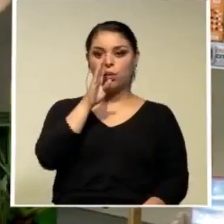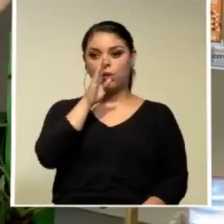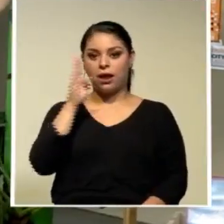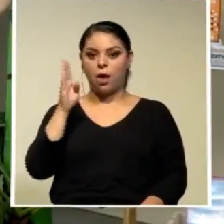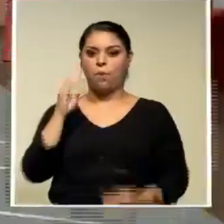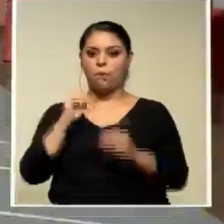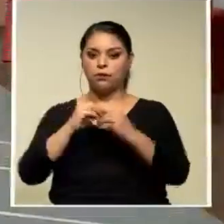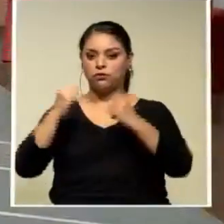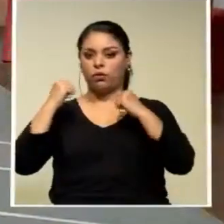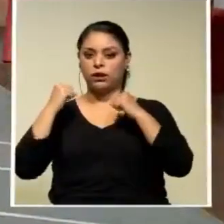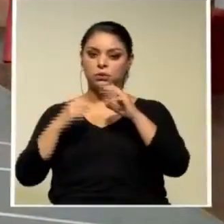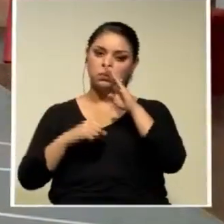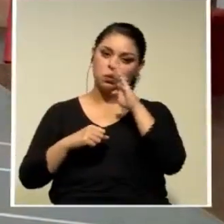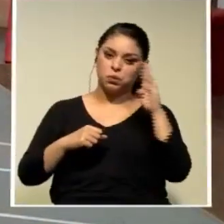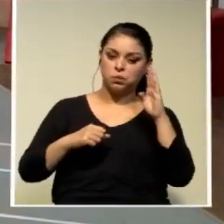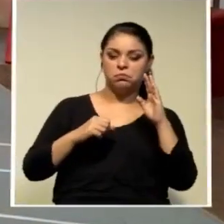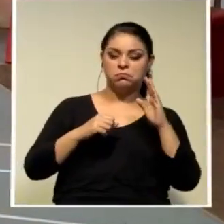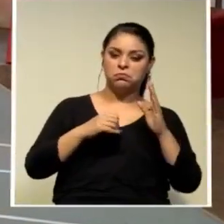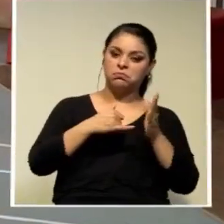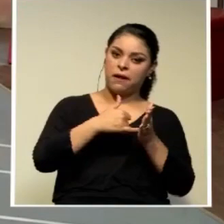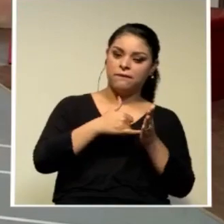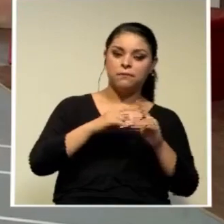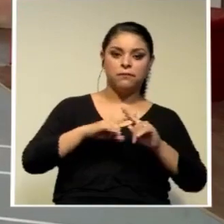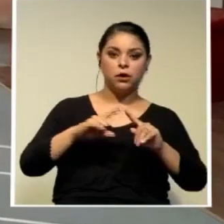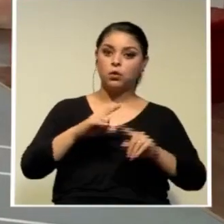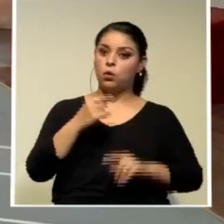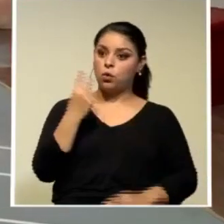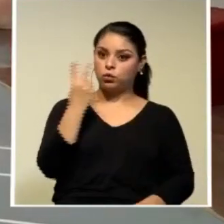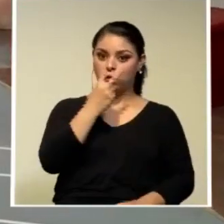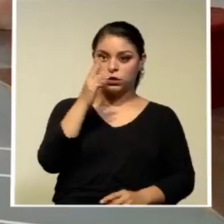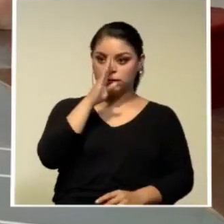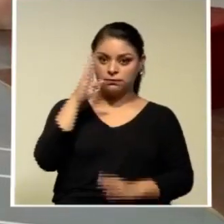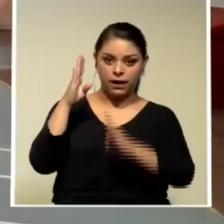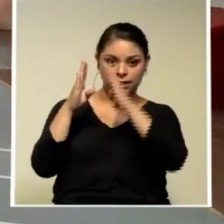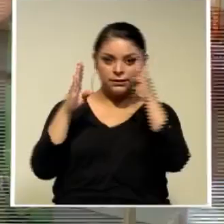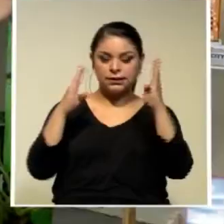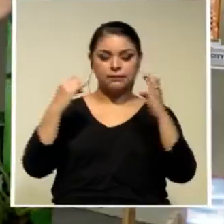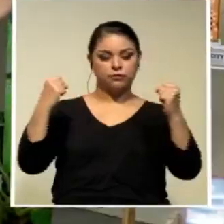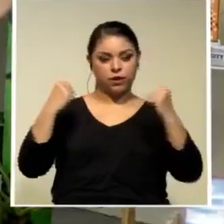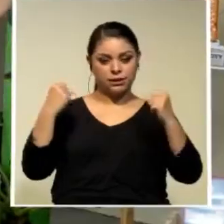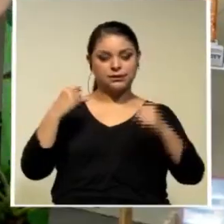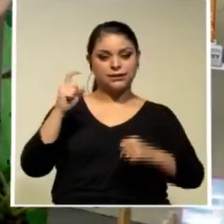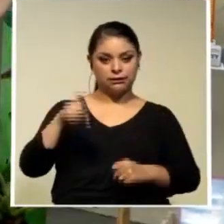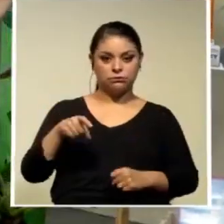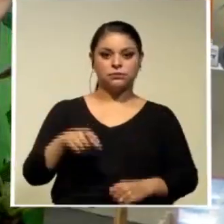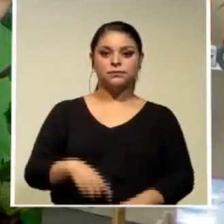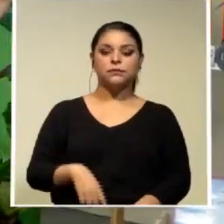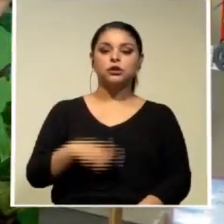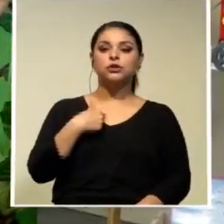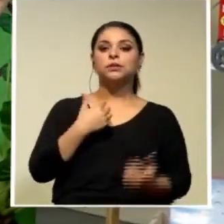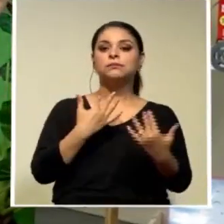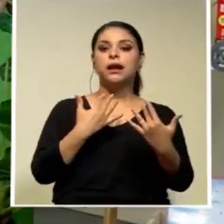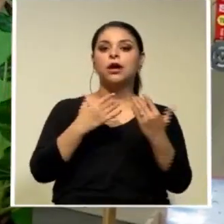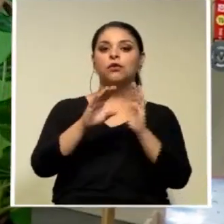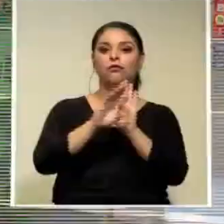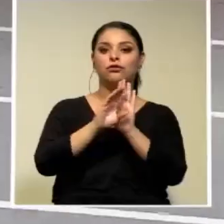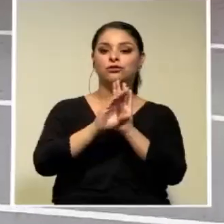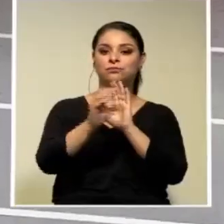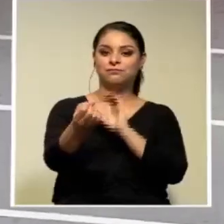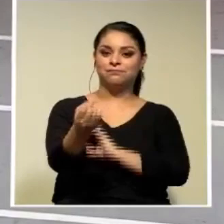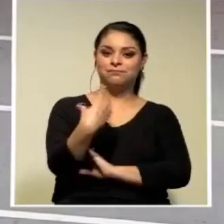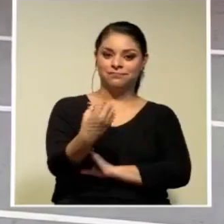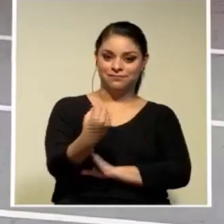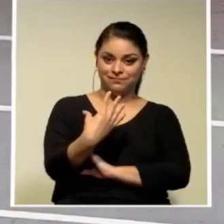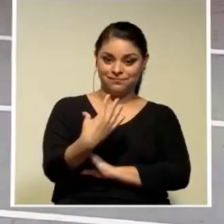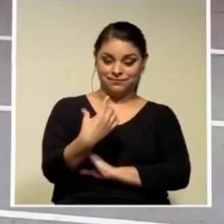que ejercitar los dos. Exacto. Entonces, así. Vamos a ver, voy a esperar esas fotografías y yo videos también, de los niños aquí y las tengo niñas. Tengo el teléfono listo. Chido. Una